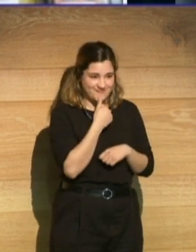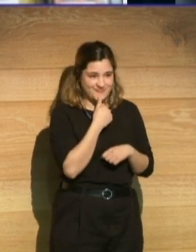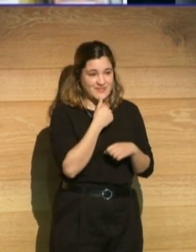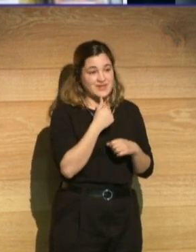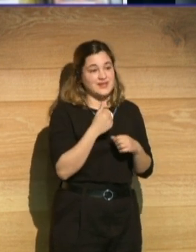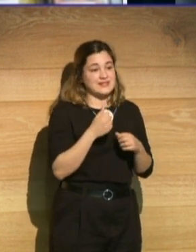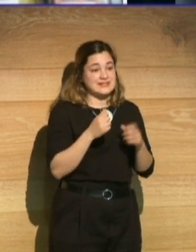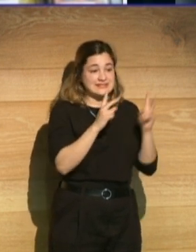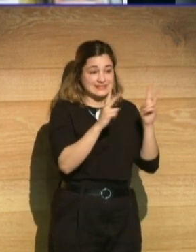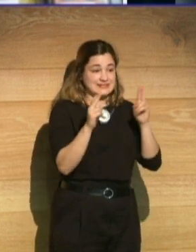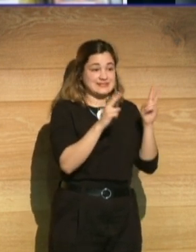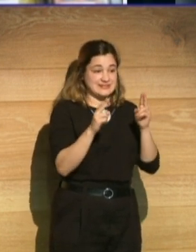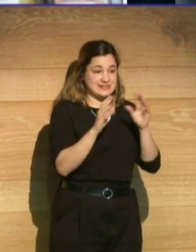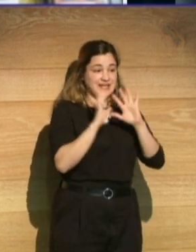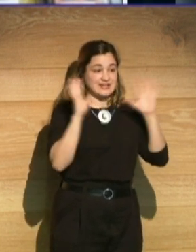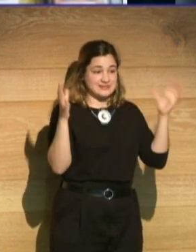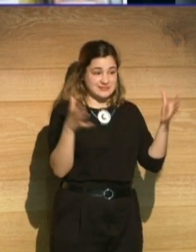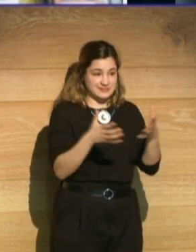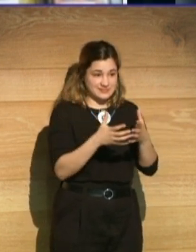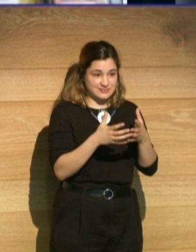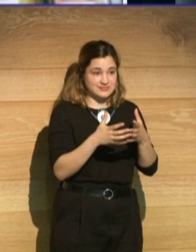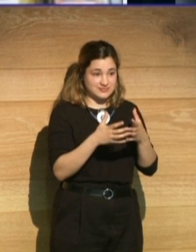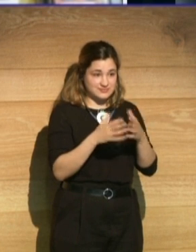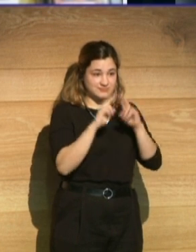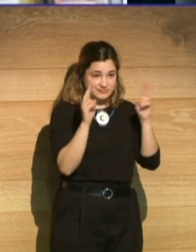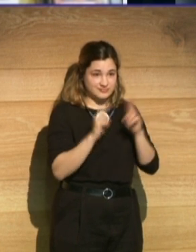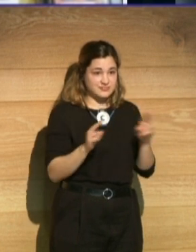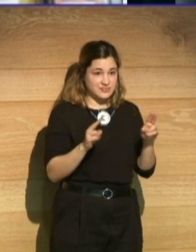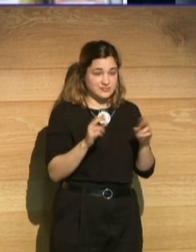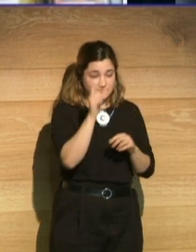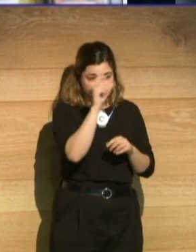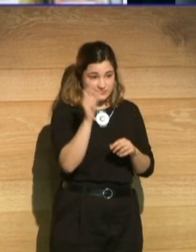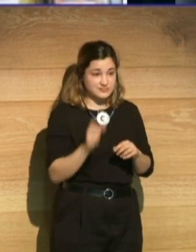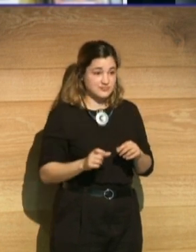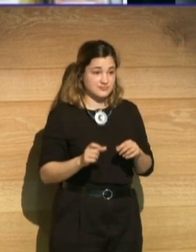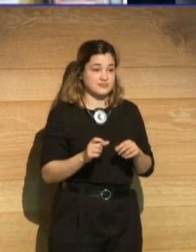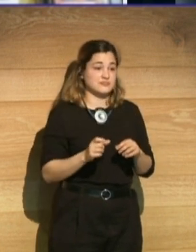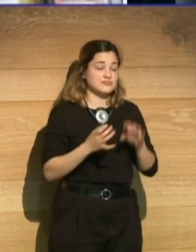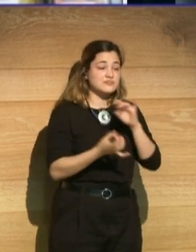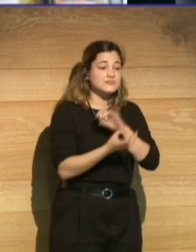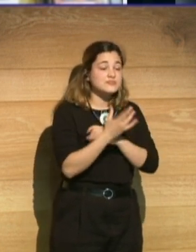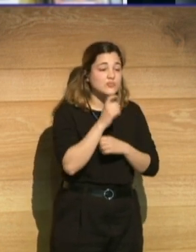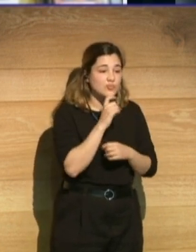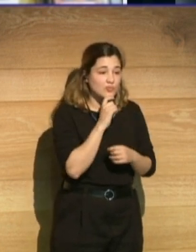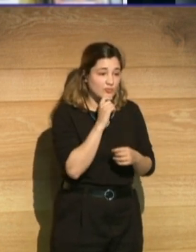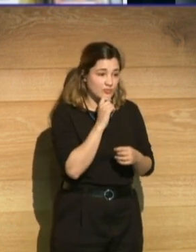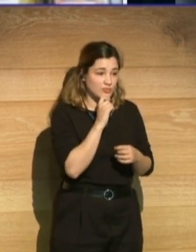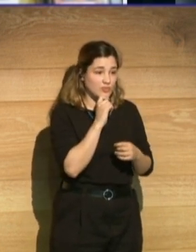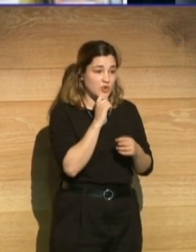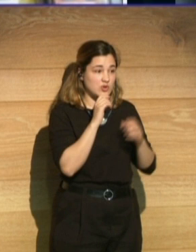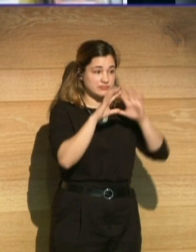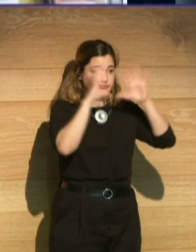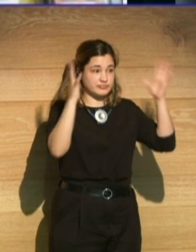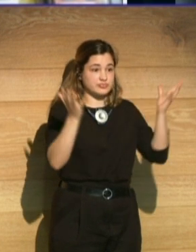gran serie internacional de producción italiana que surge, nace con un cast